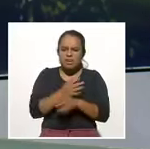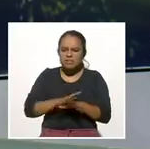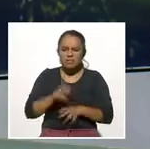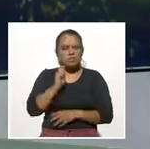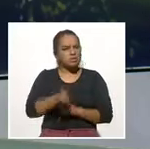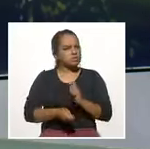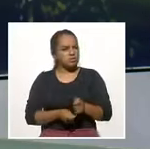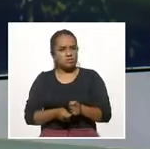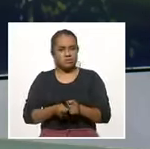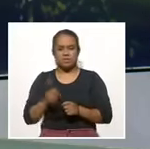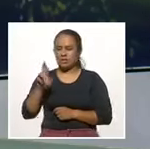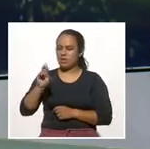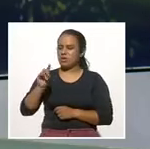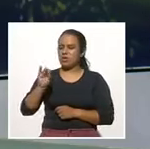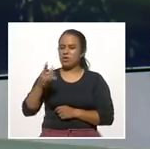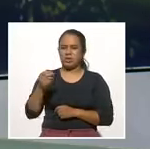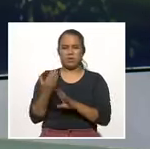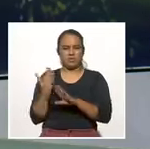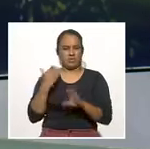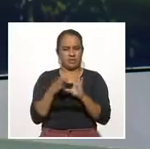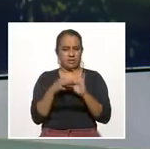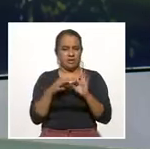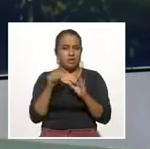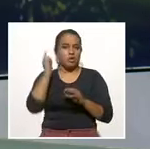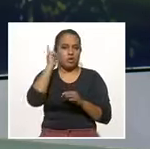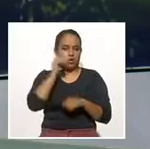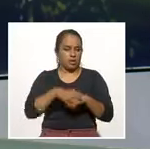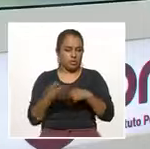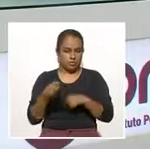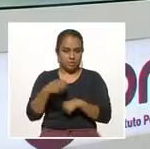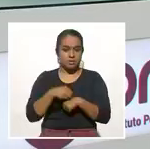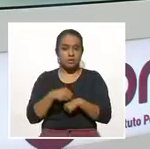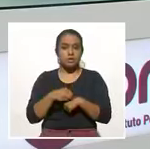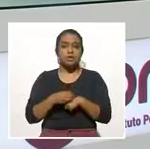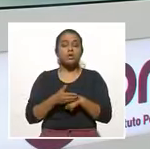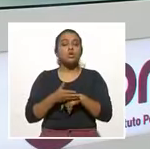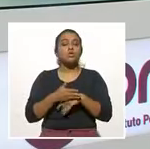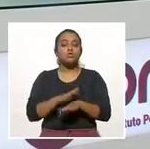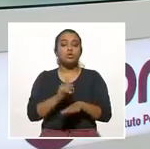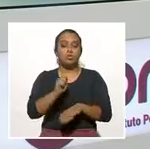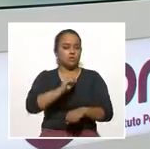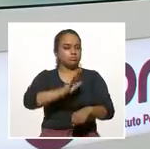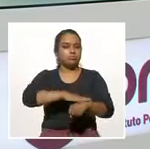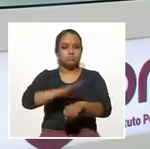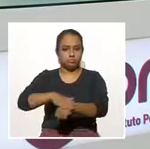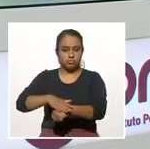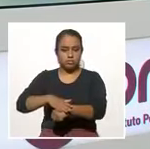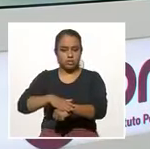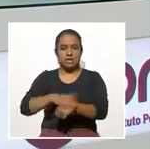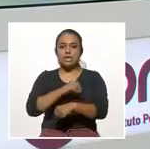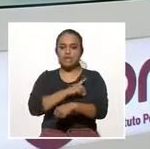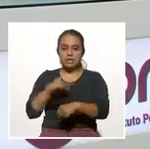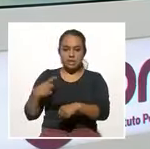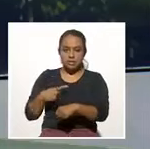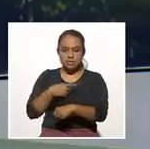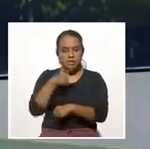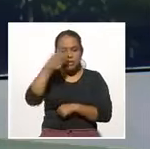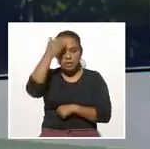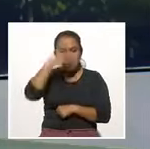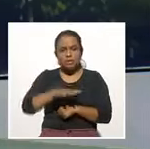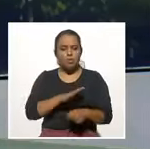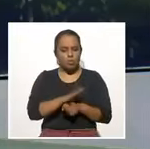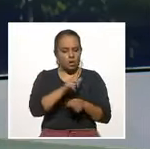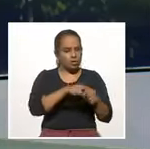aquí aplica lo que Rodrigo nos comentaba hace un momento, y ojalá lo complemente, sobre los sistemas de alertamiento, y que debemos también de saber cuáles son